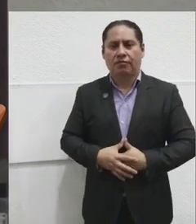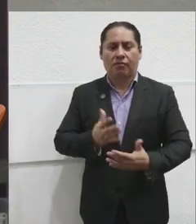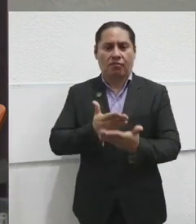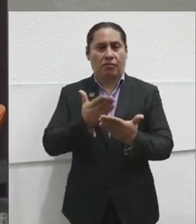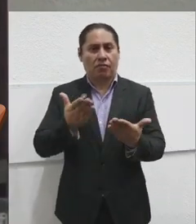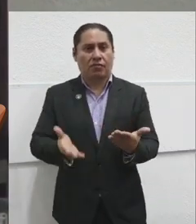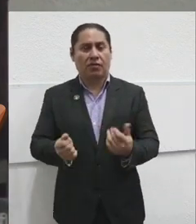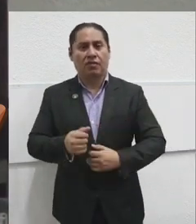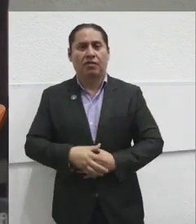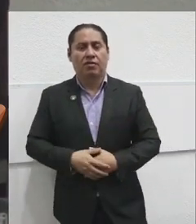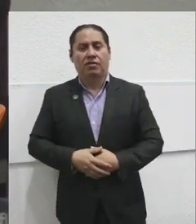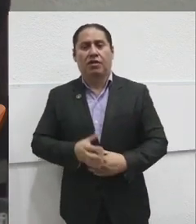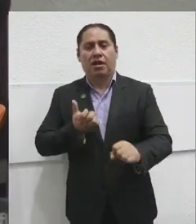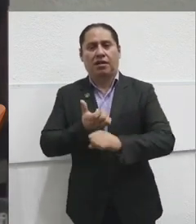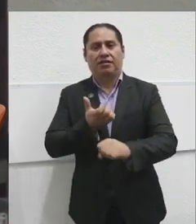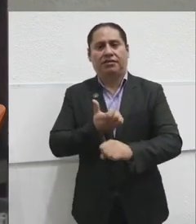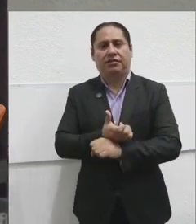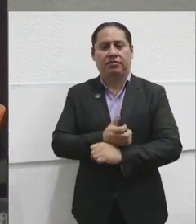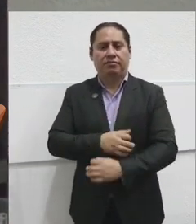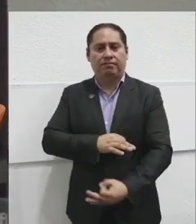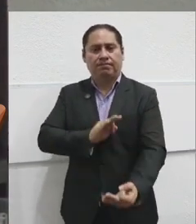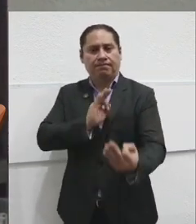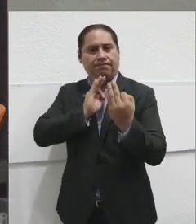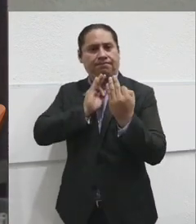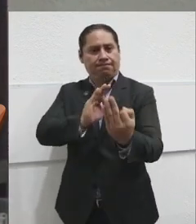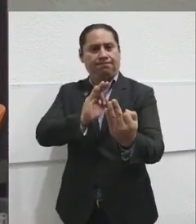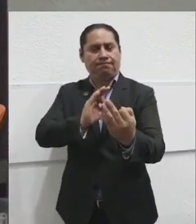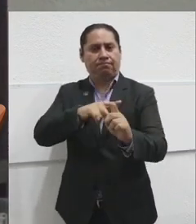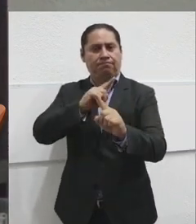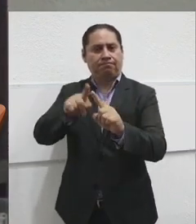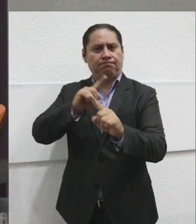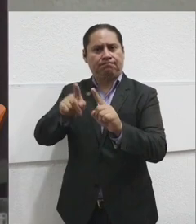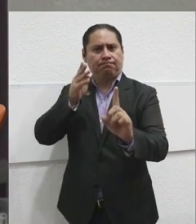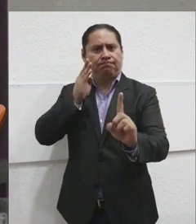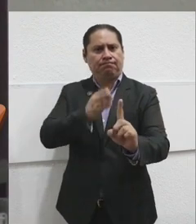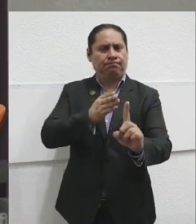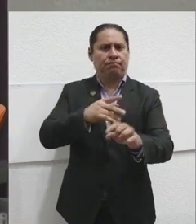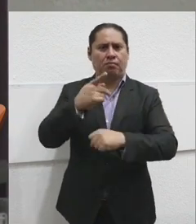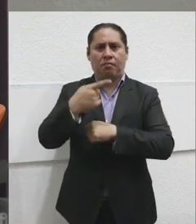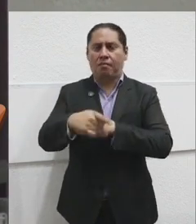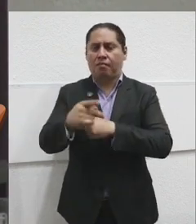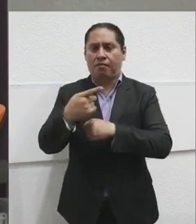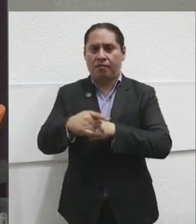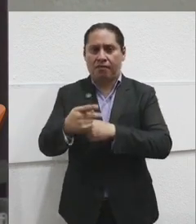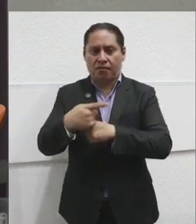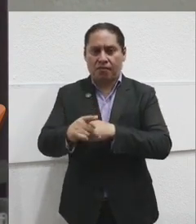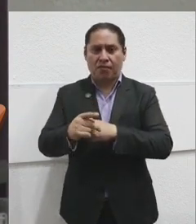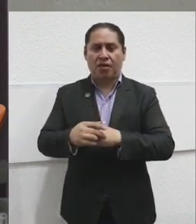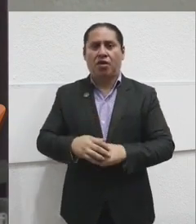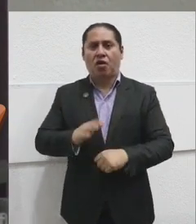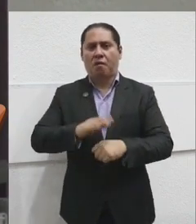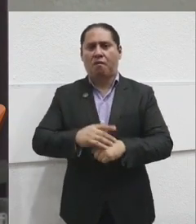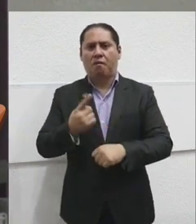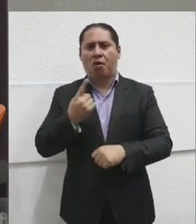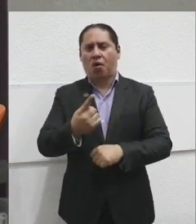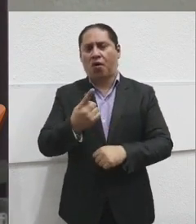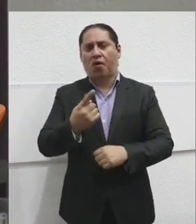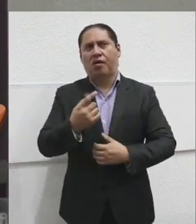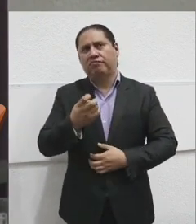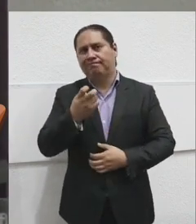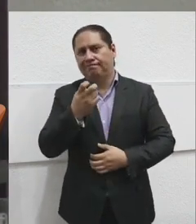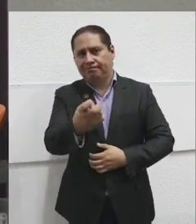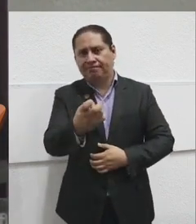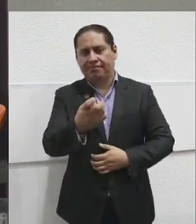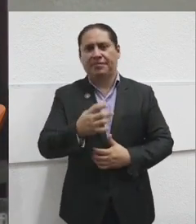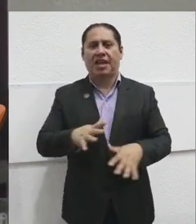Actualmente, nuestro Estado enfrenta una inmensidad de retos en materia de riesgos por los efectos y